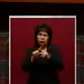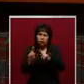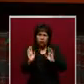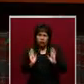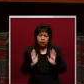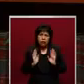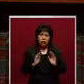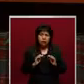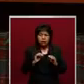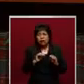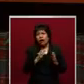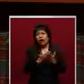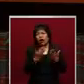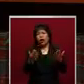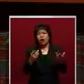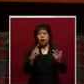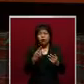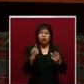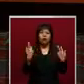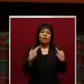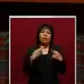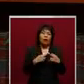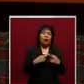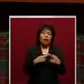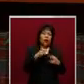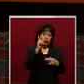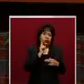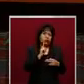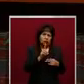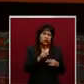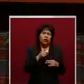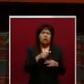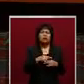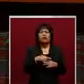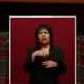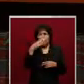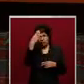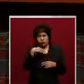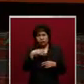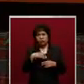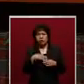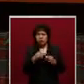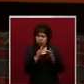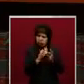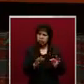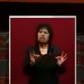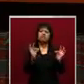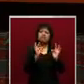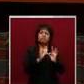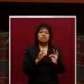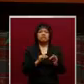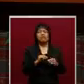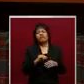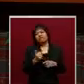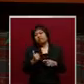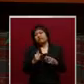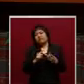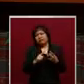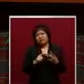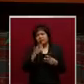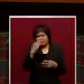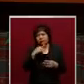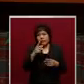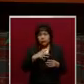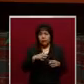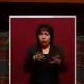nueva normalidad, un profesor debe tener en cuenta estos aspectos tan importantes. Luego también, saber si